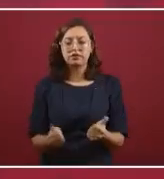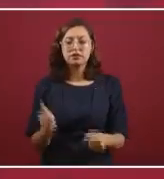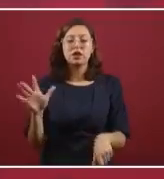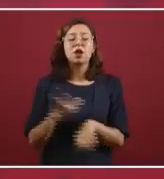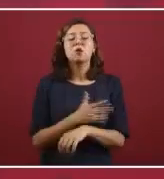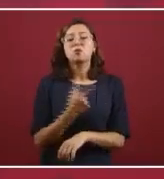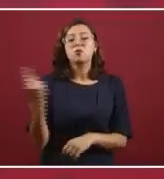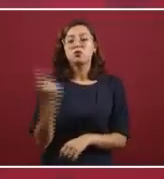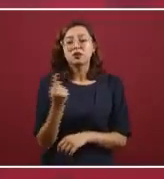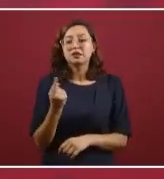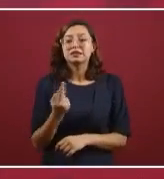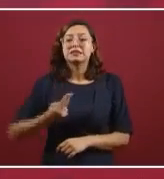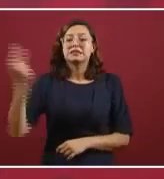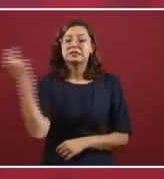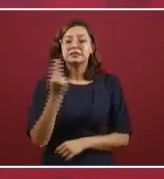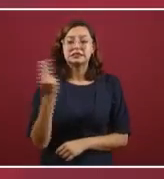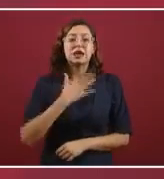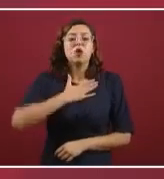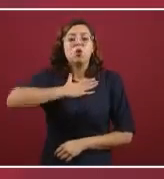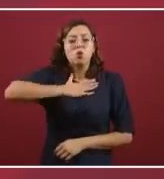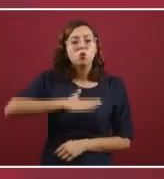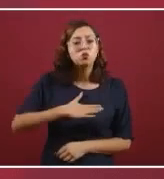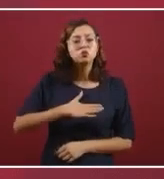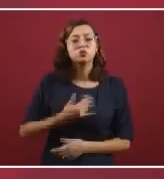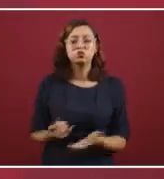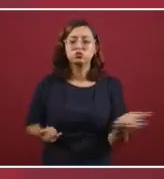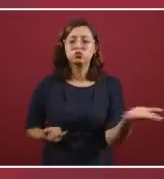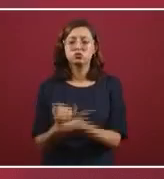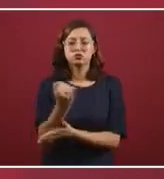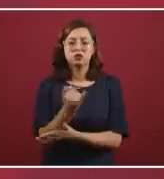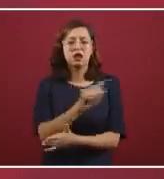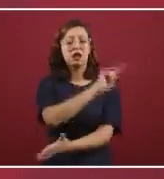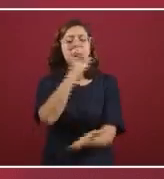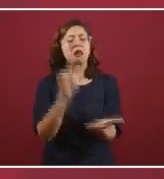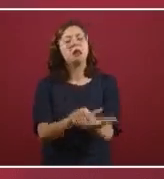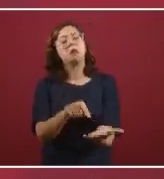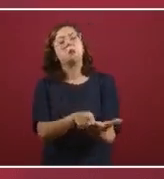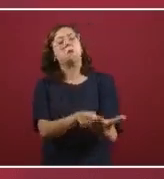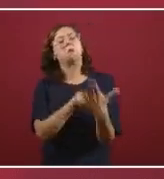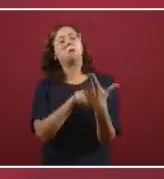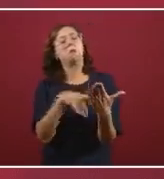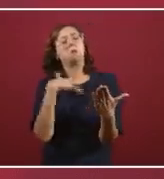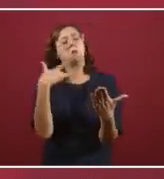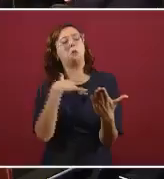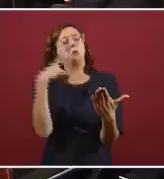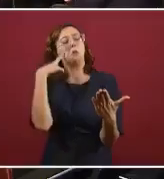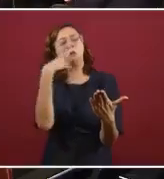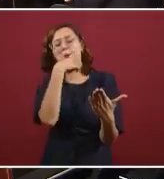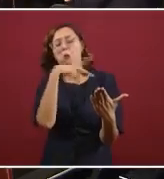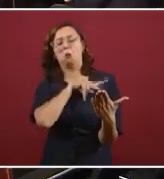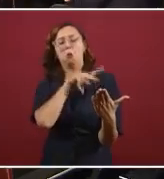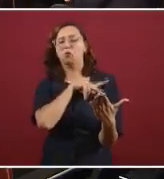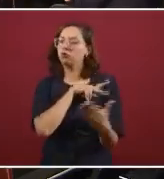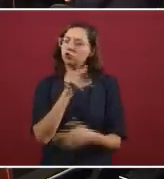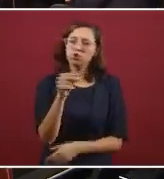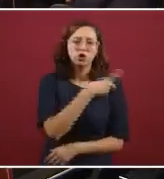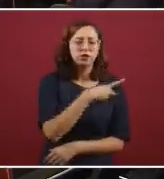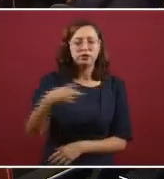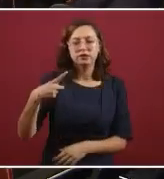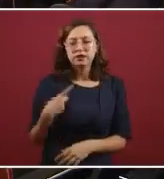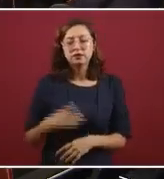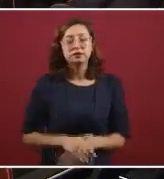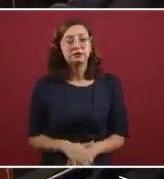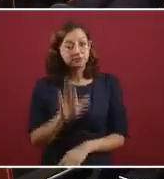tiene que hacer es impartir justicia, no malinterpretar discrecionalmente la ley. Entonces, ¿habría que recurrir a la judicatura,